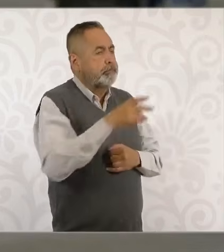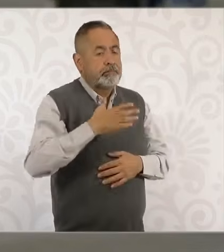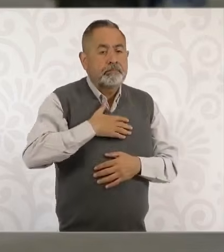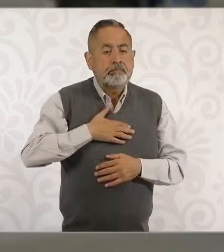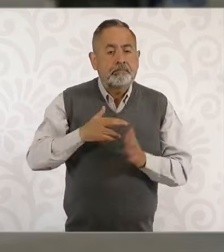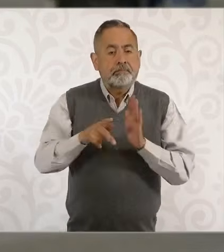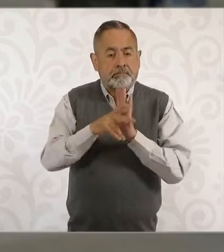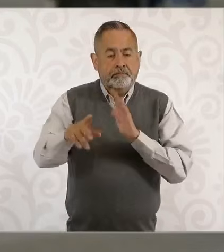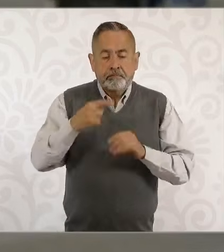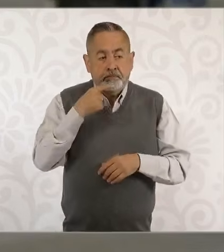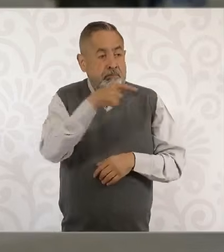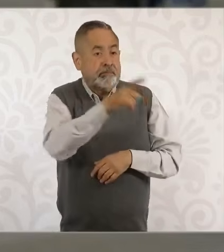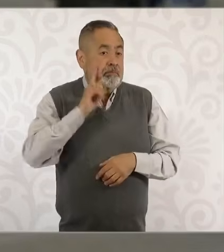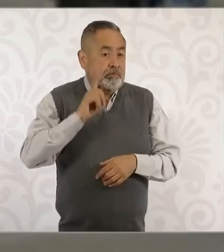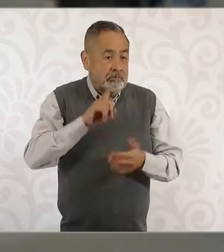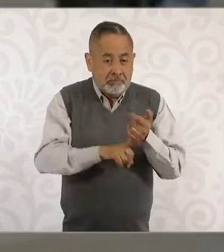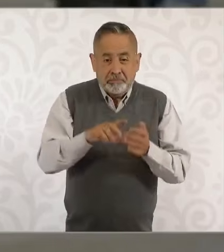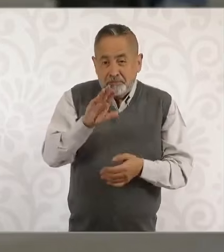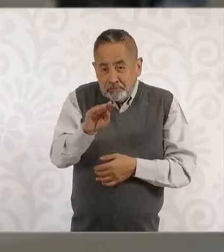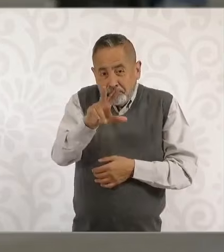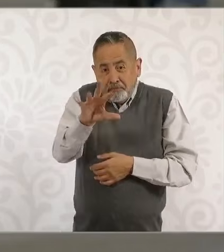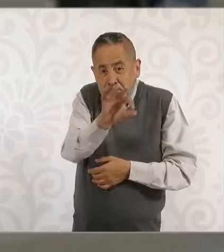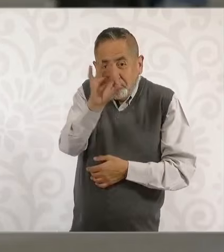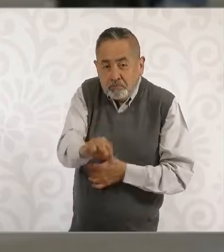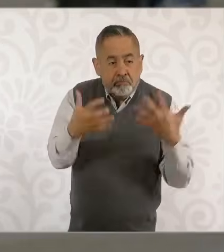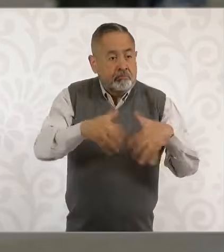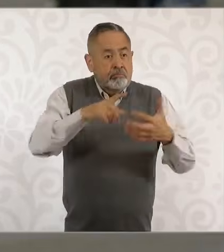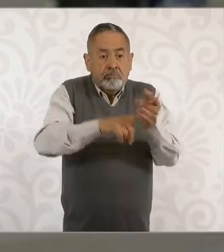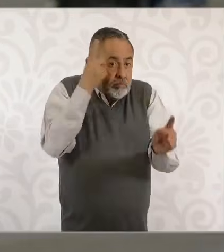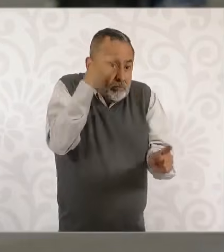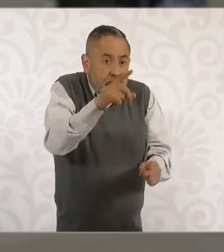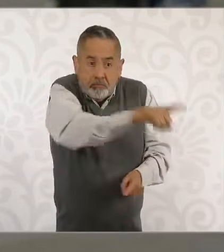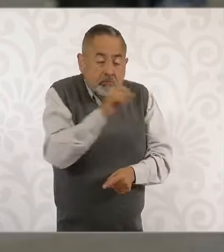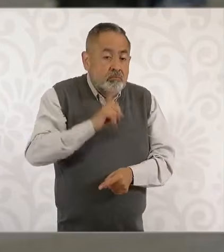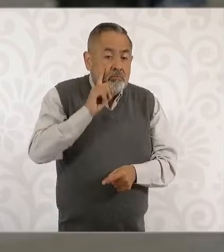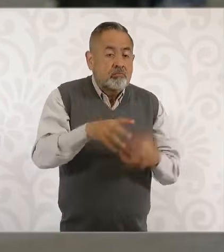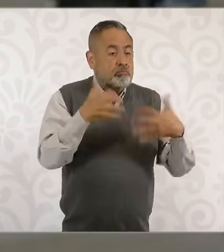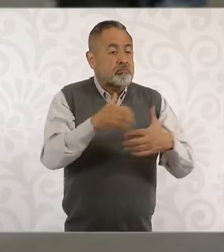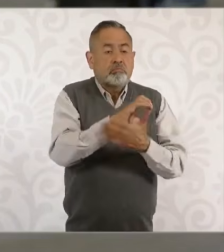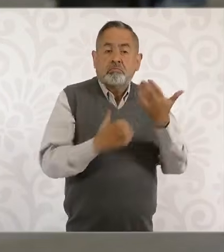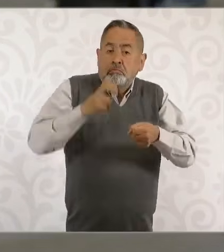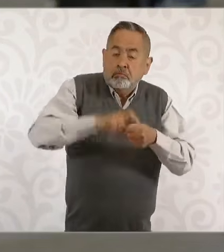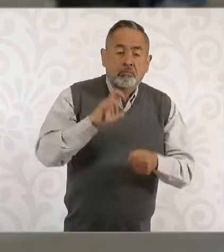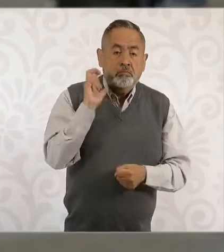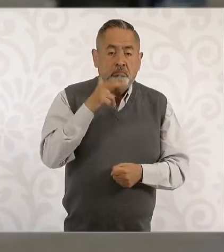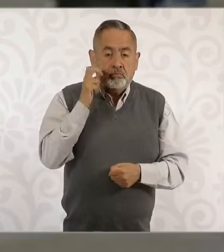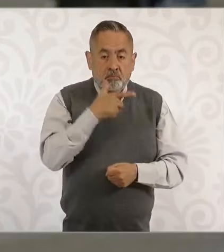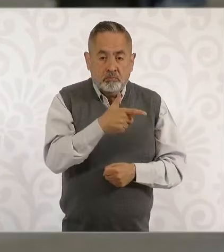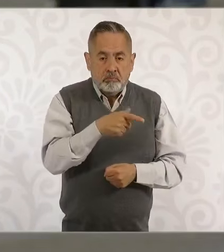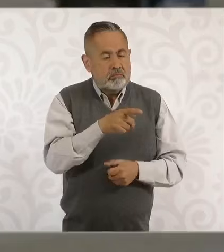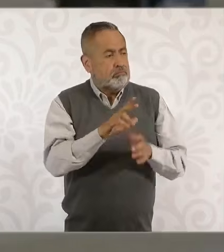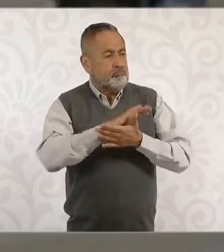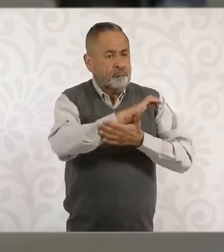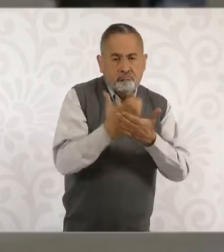la mandataria posee el 98% de la participación de la empresa administradora inmobiliaria de Chihuahua, la cual celebró